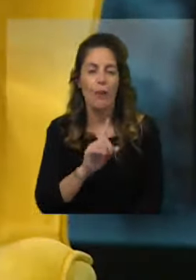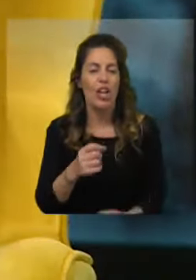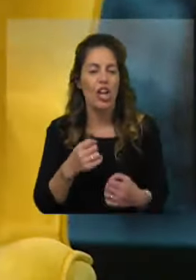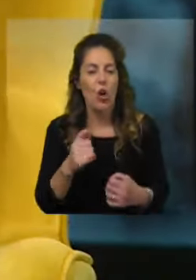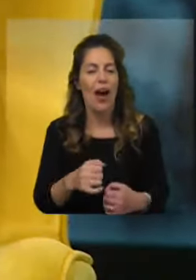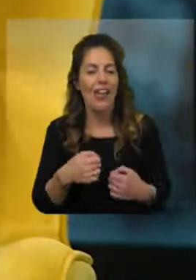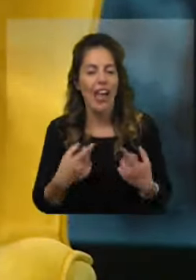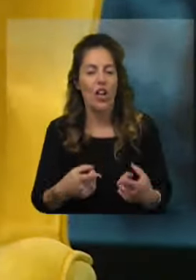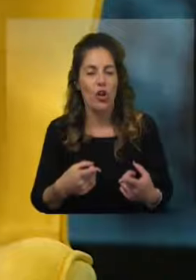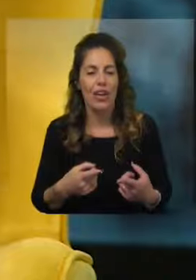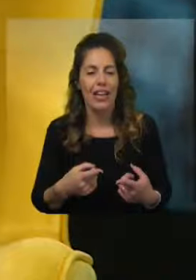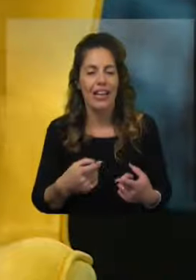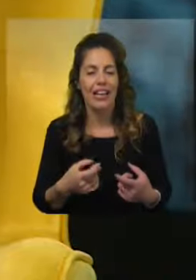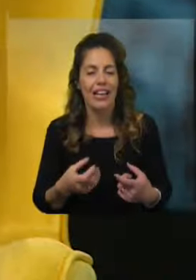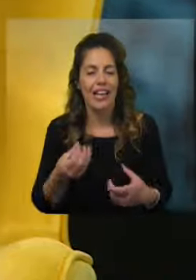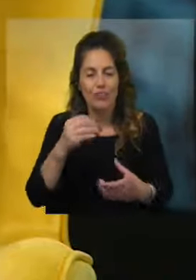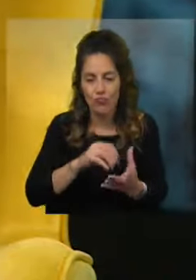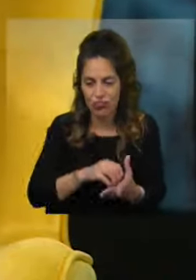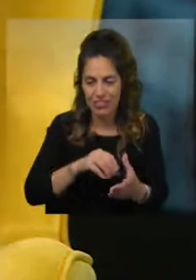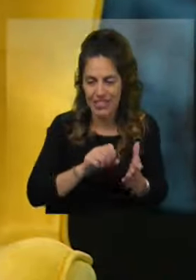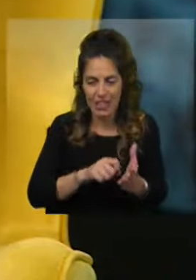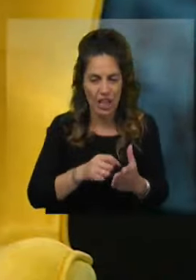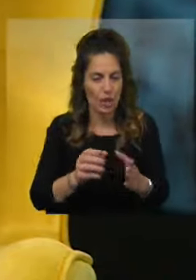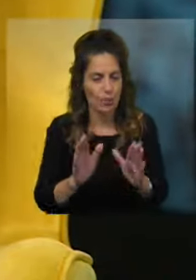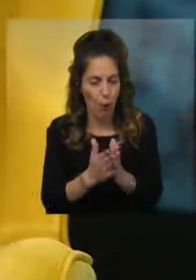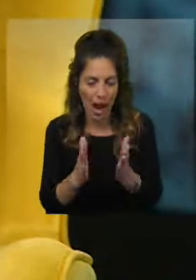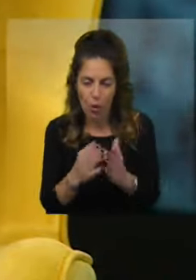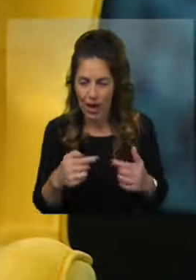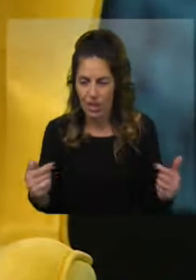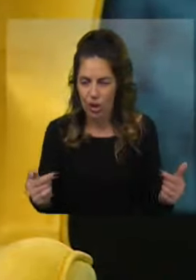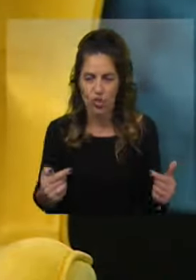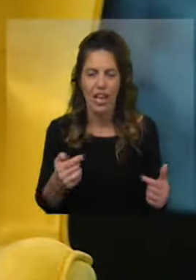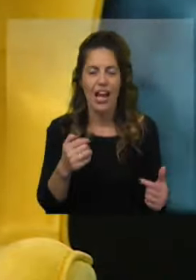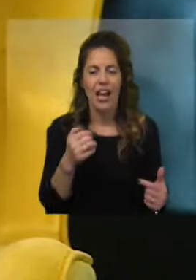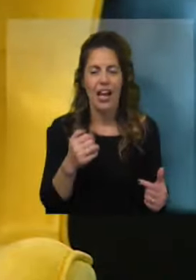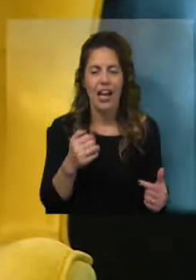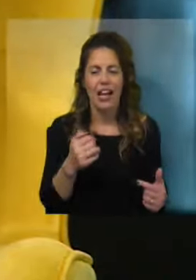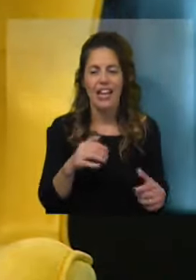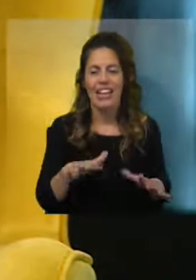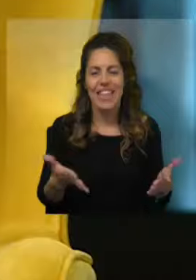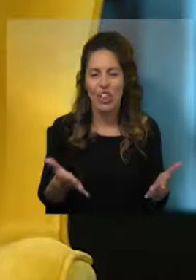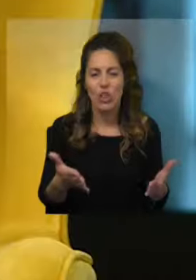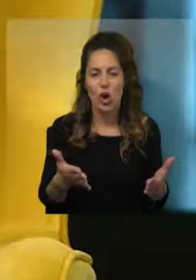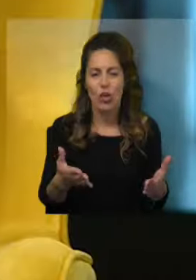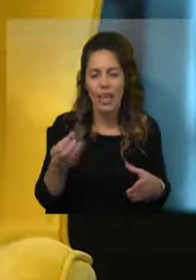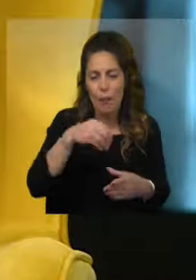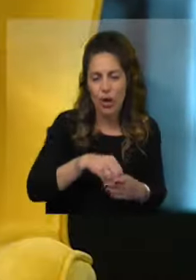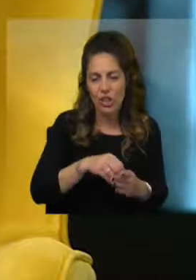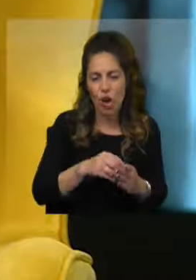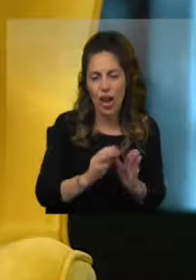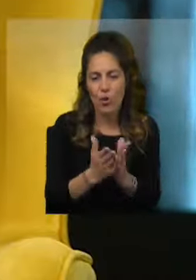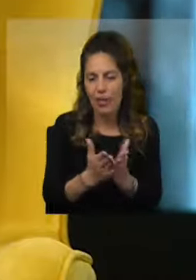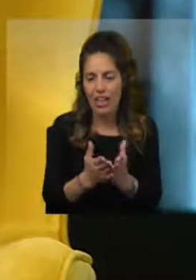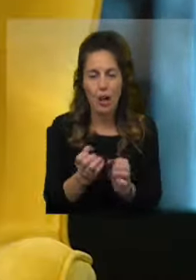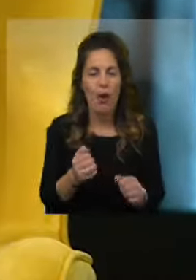que que tendría que ser casi que sistematizado manual es hecho sí tenemos el sinae pero pero qué tanto está matizado y algo que